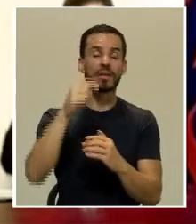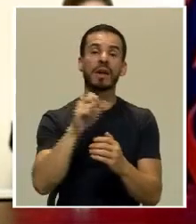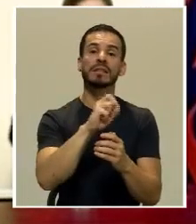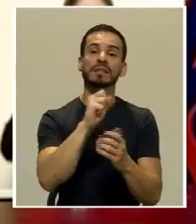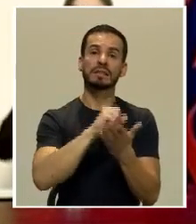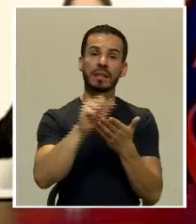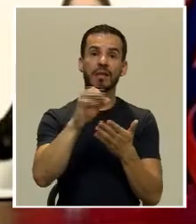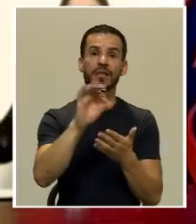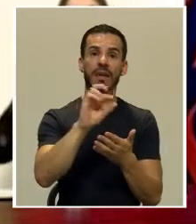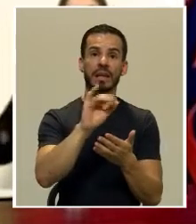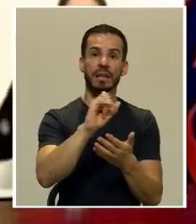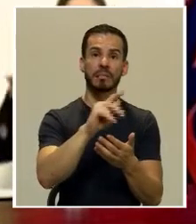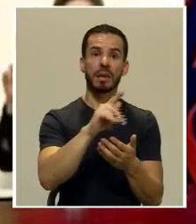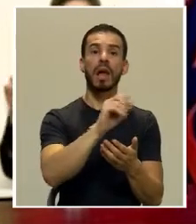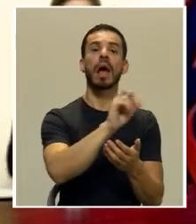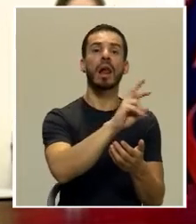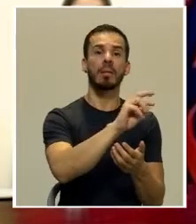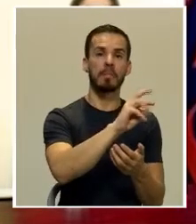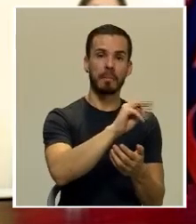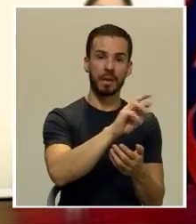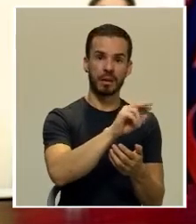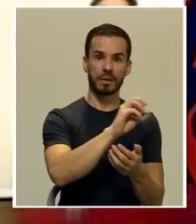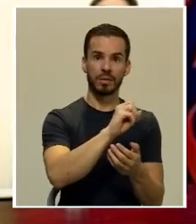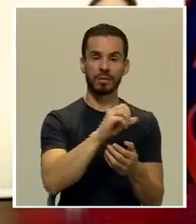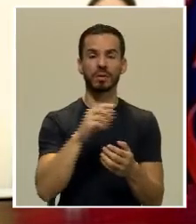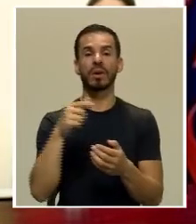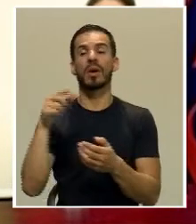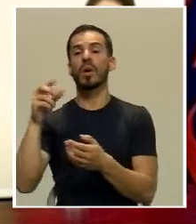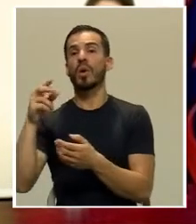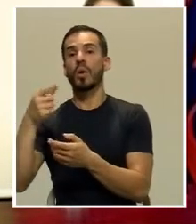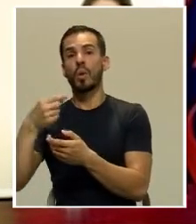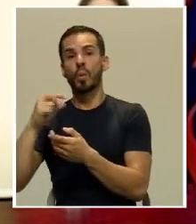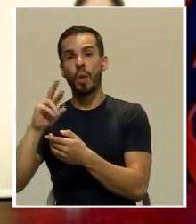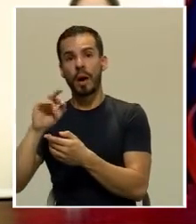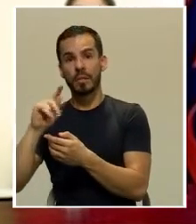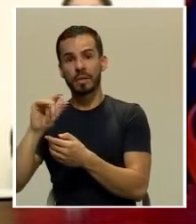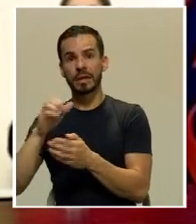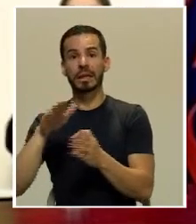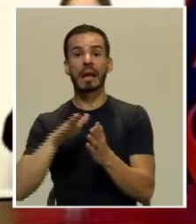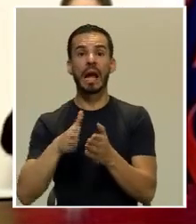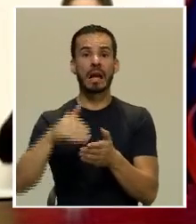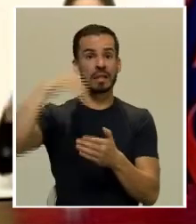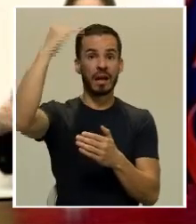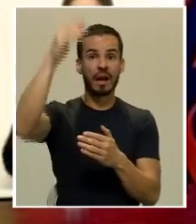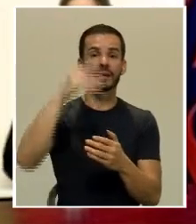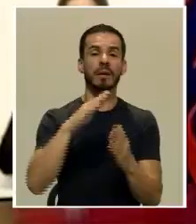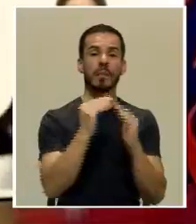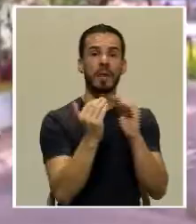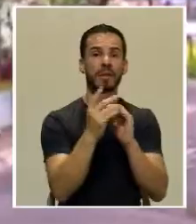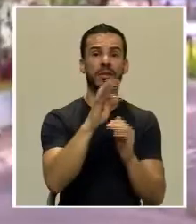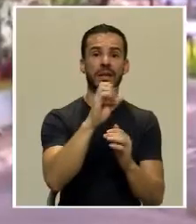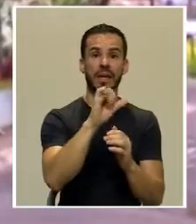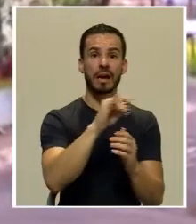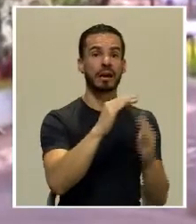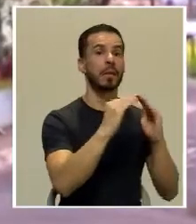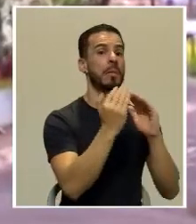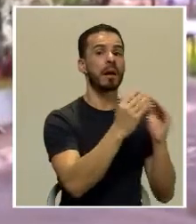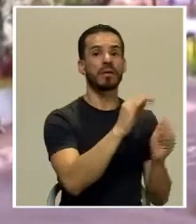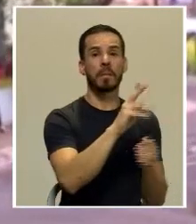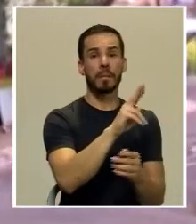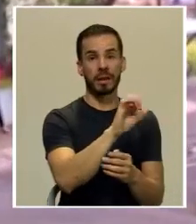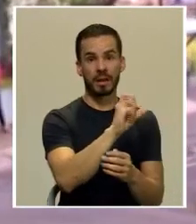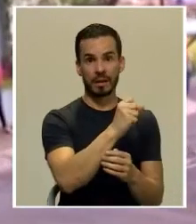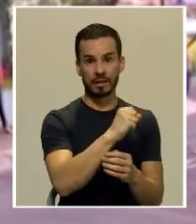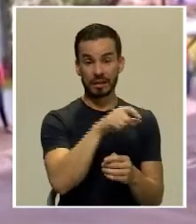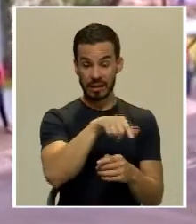Felipe, Almendros, la Guápil, Calle Alto, Barrio El Tejar y Barrio Las Vegas.